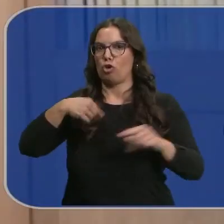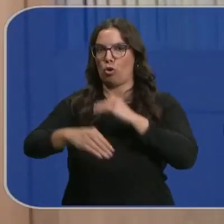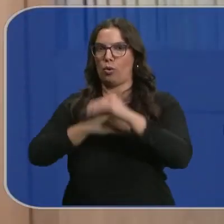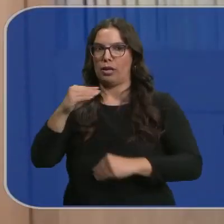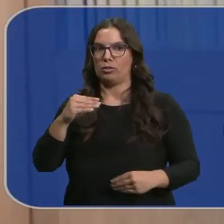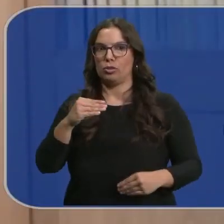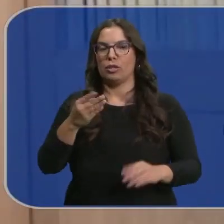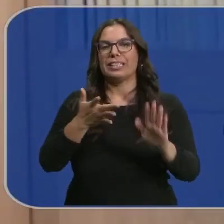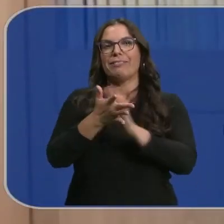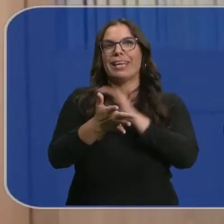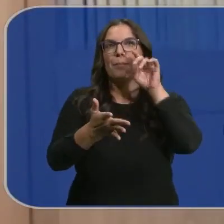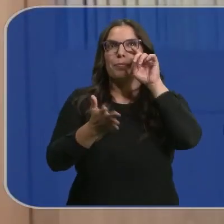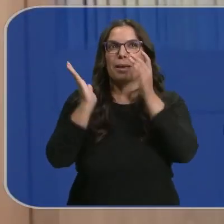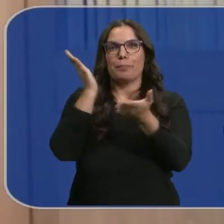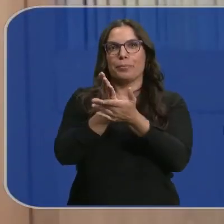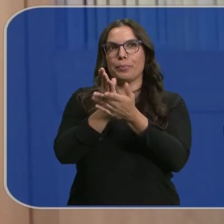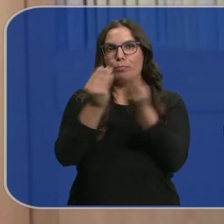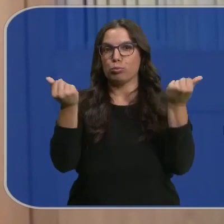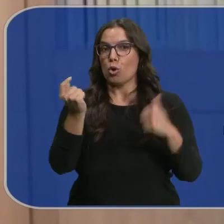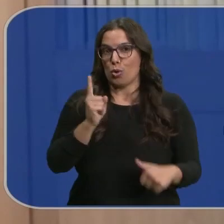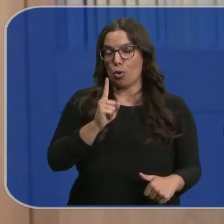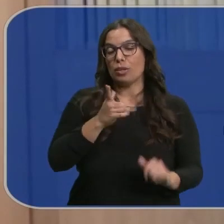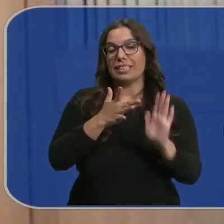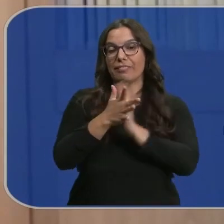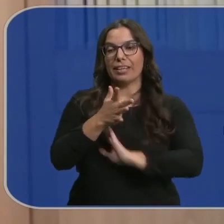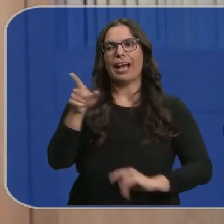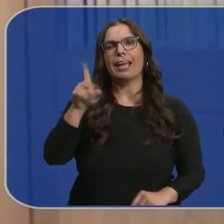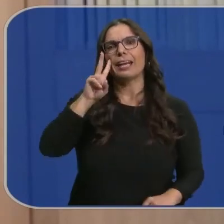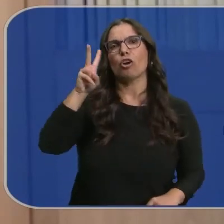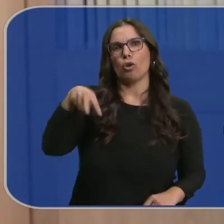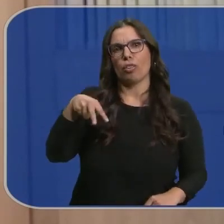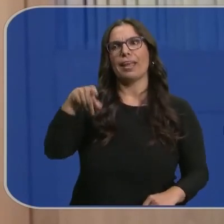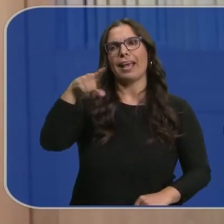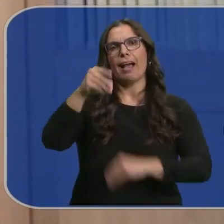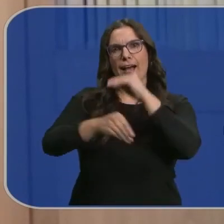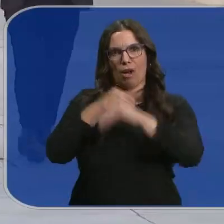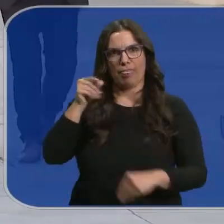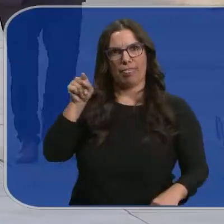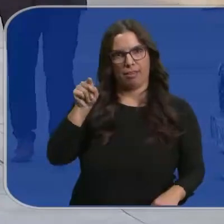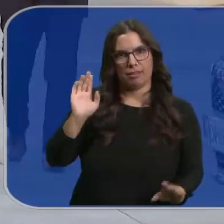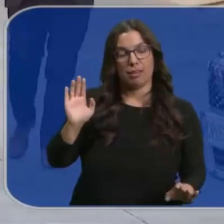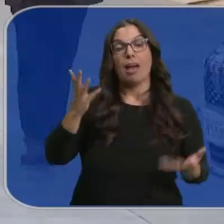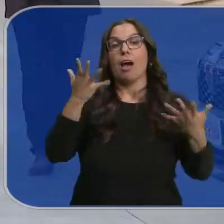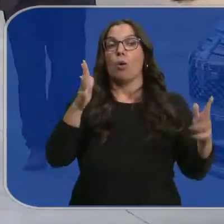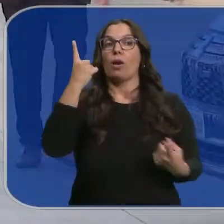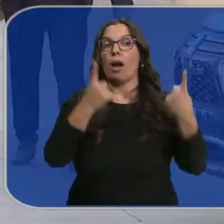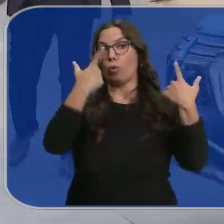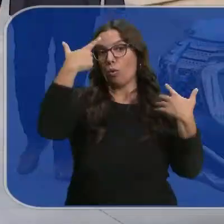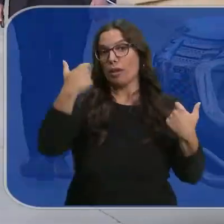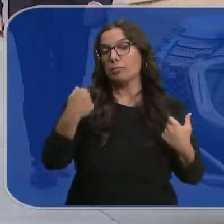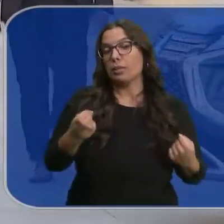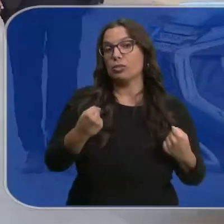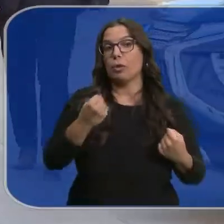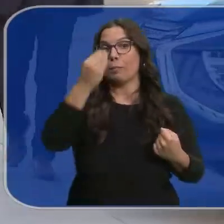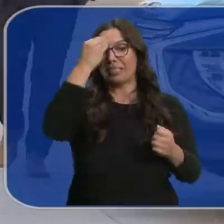No es una despenalización. La amnistía supone reconocer que los hechos se cometieron. Aunque para algunos expertos